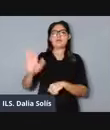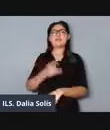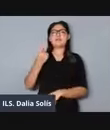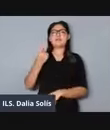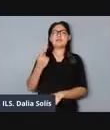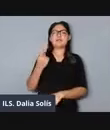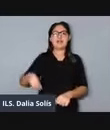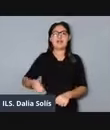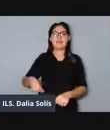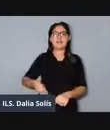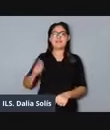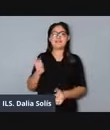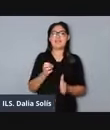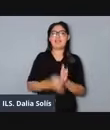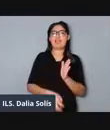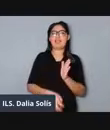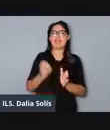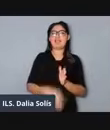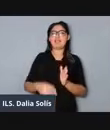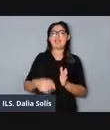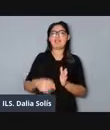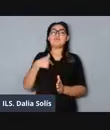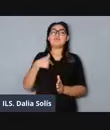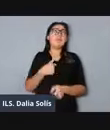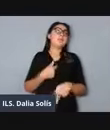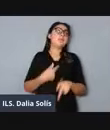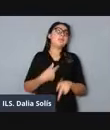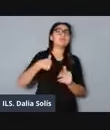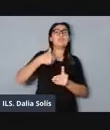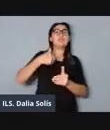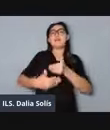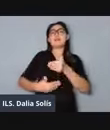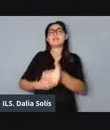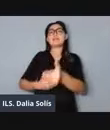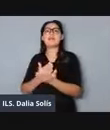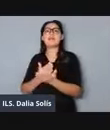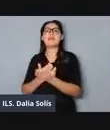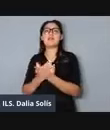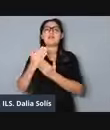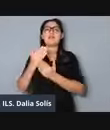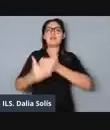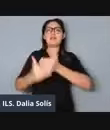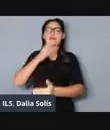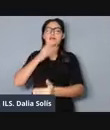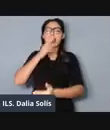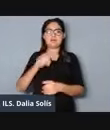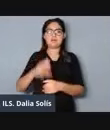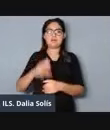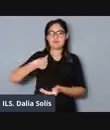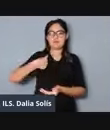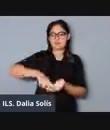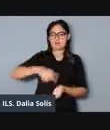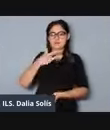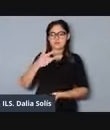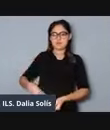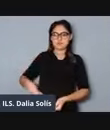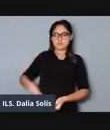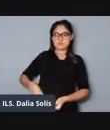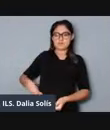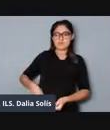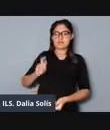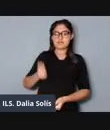avanzar. Si yo me siento culpable, entonces mejor no avanzo. Vamos a poner el caso